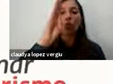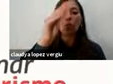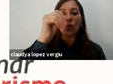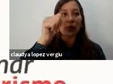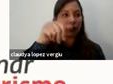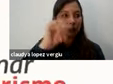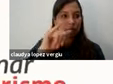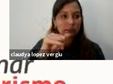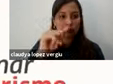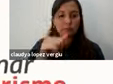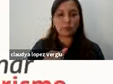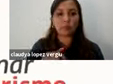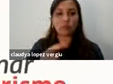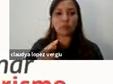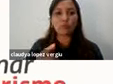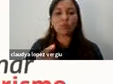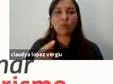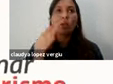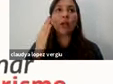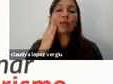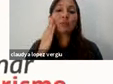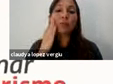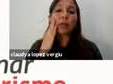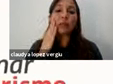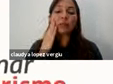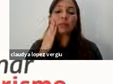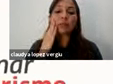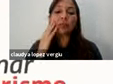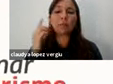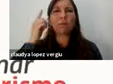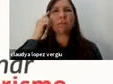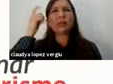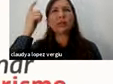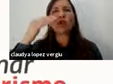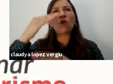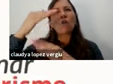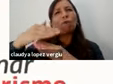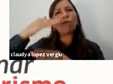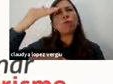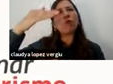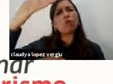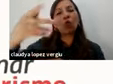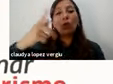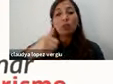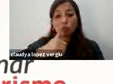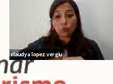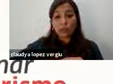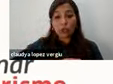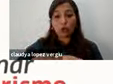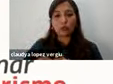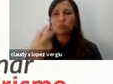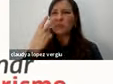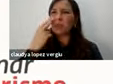muy buena que habían hecho las madres, unas madres pensando en su futuro para sus hijos, porque veían